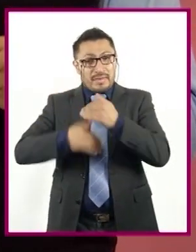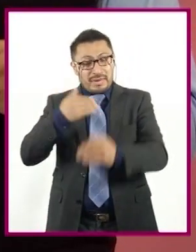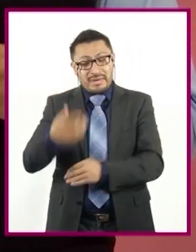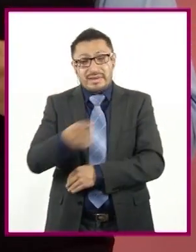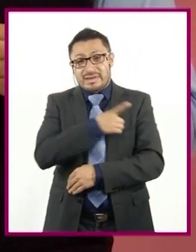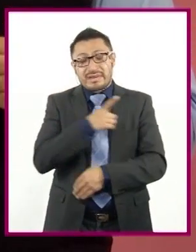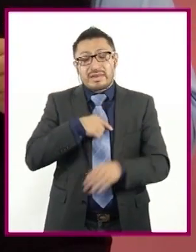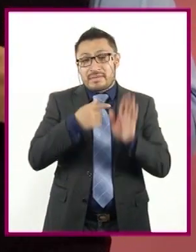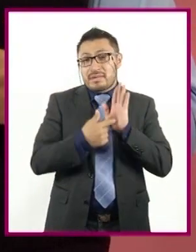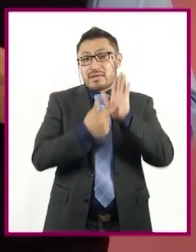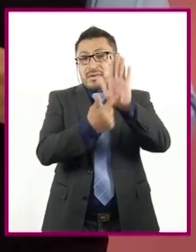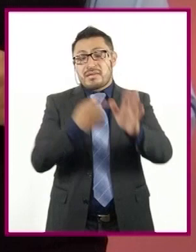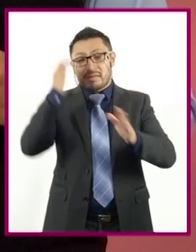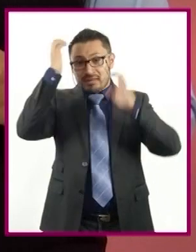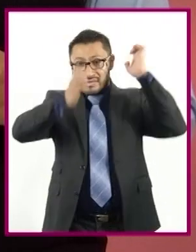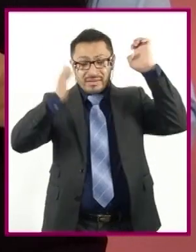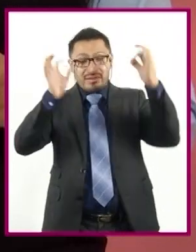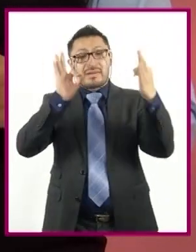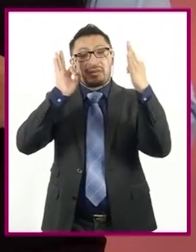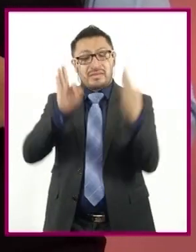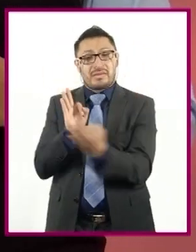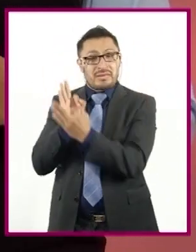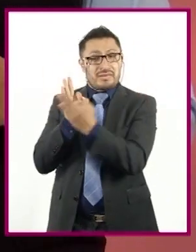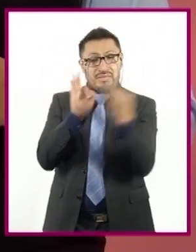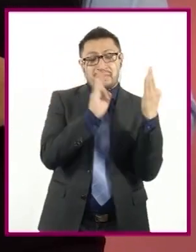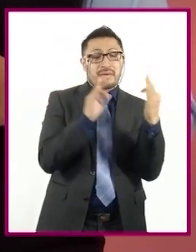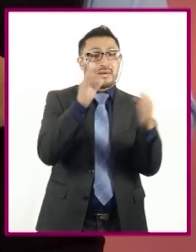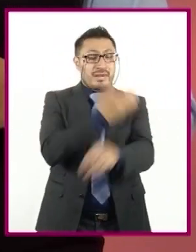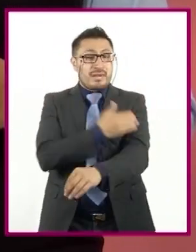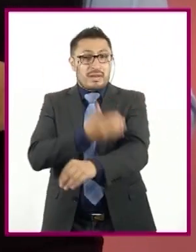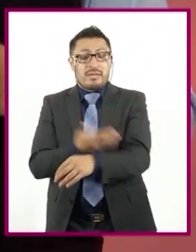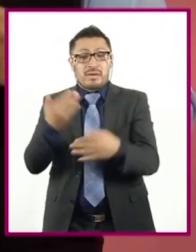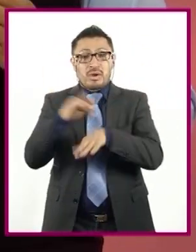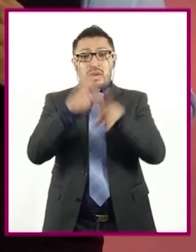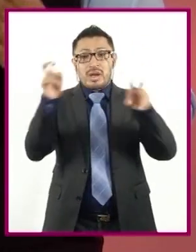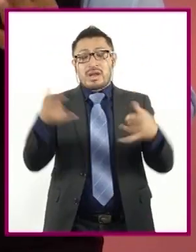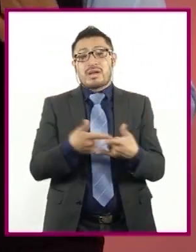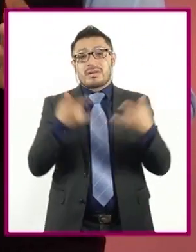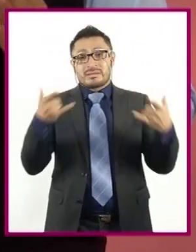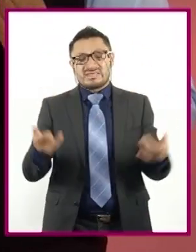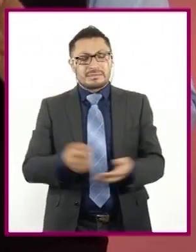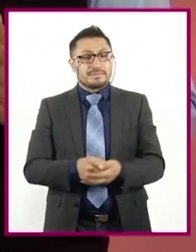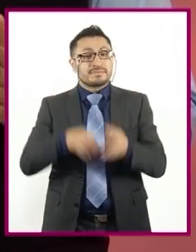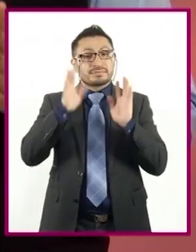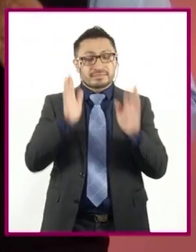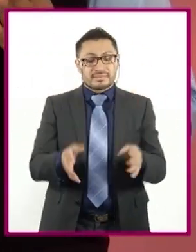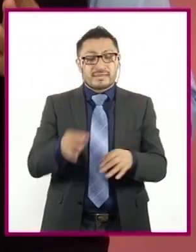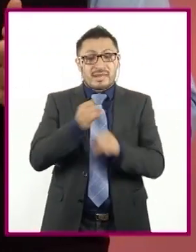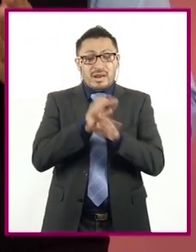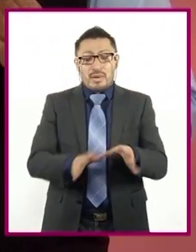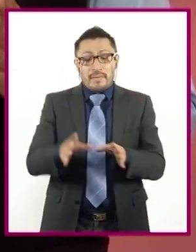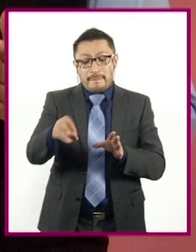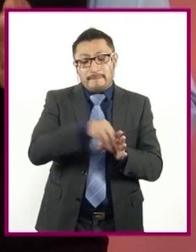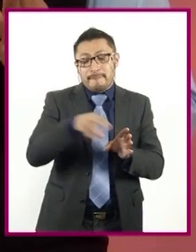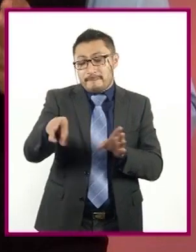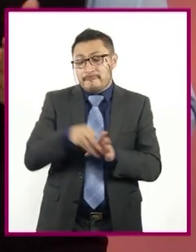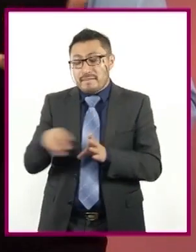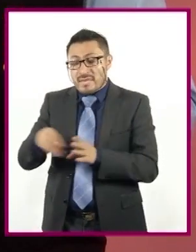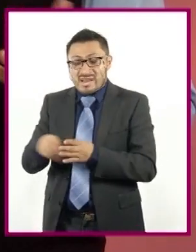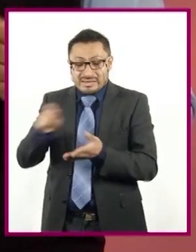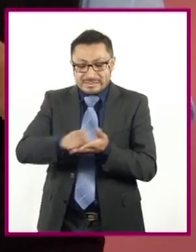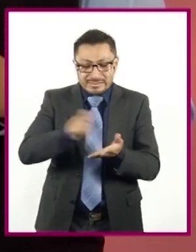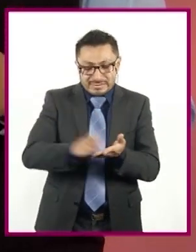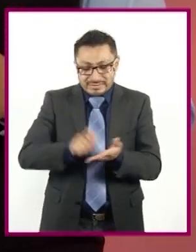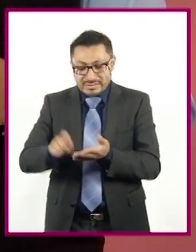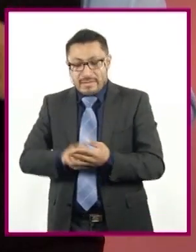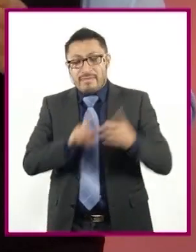una exposición ante sus compañeros en la materia de historia. Ya ha reunido información y la escribió en fichas para